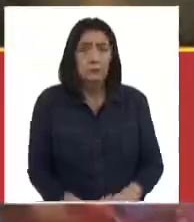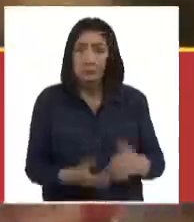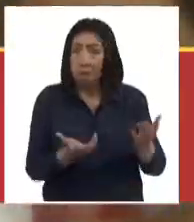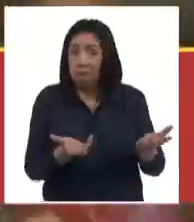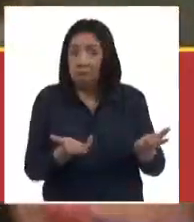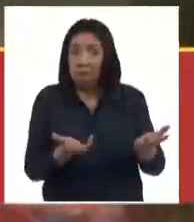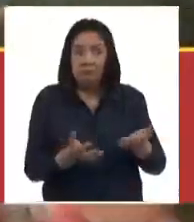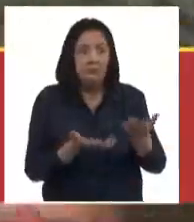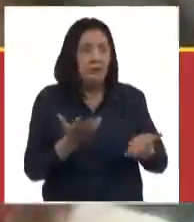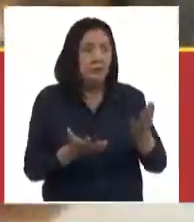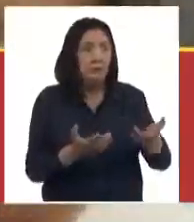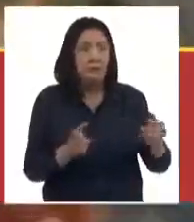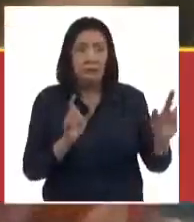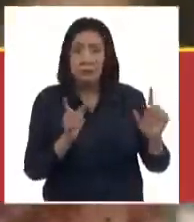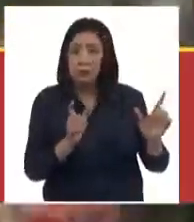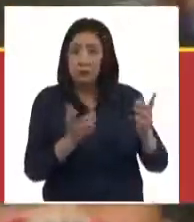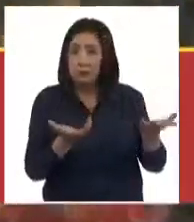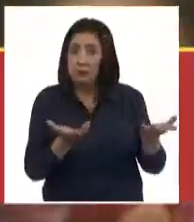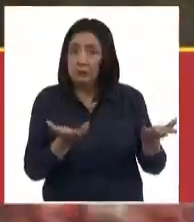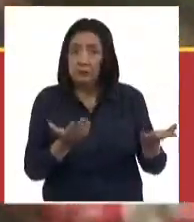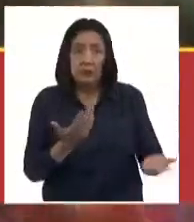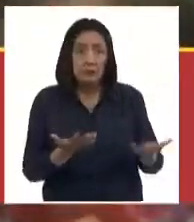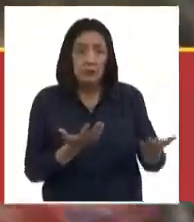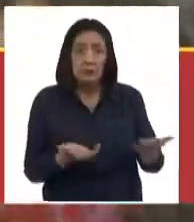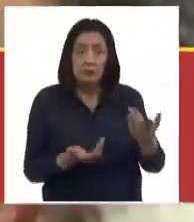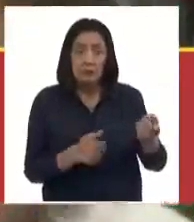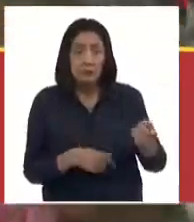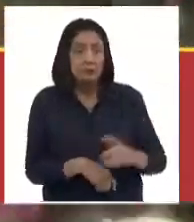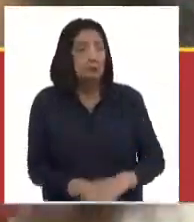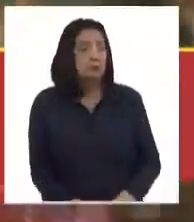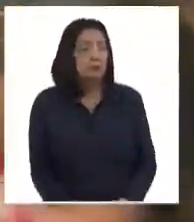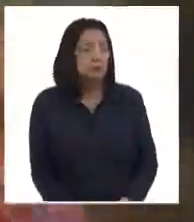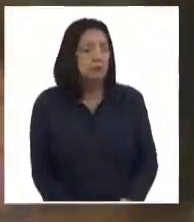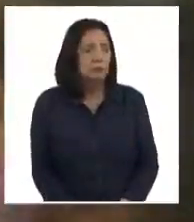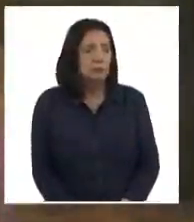¿Se referirá entonces a un canal de televisión exactamente?